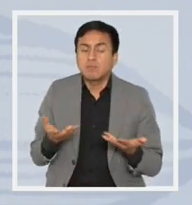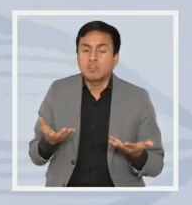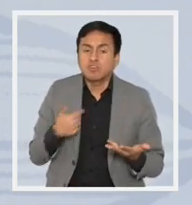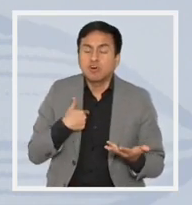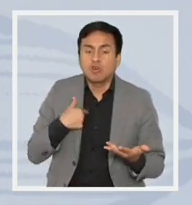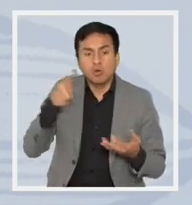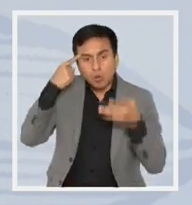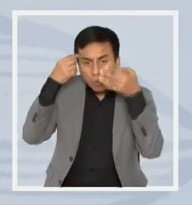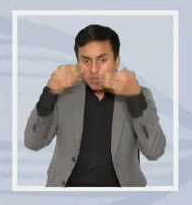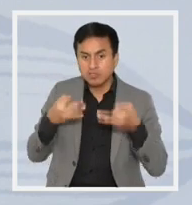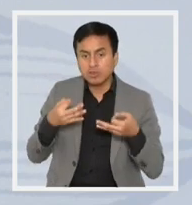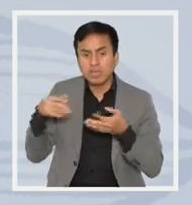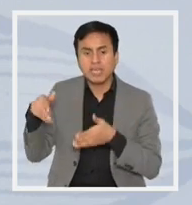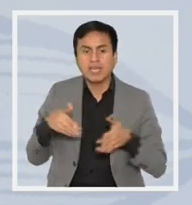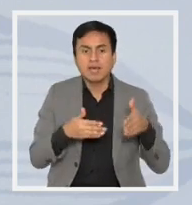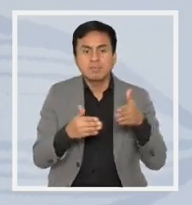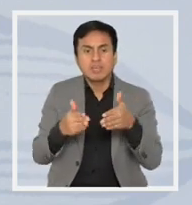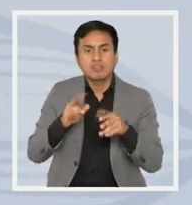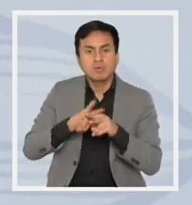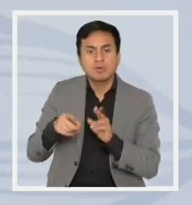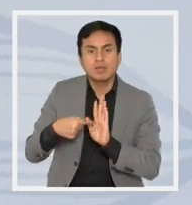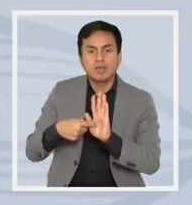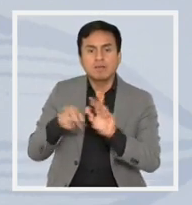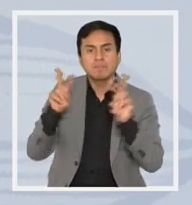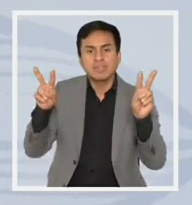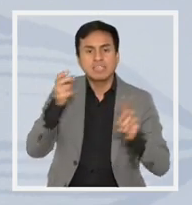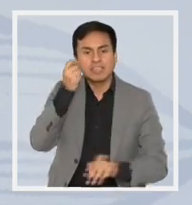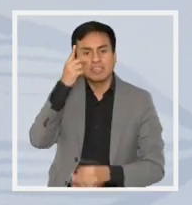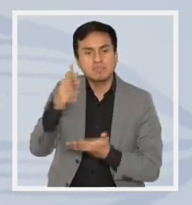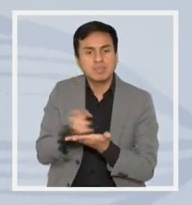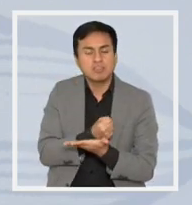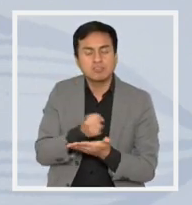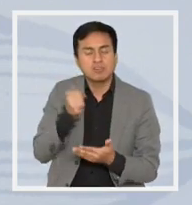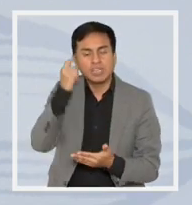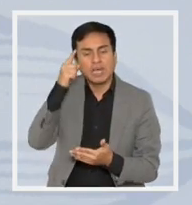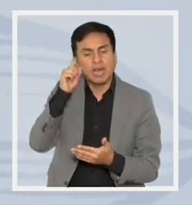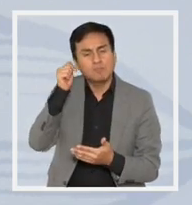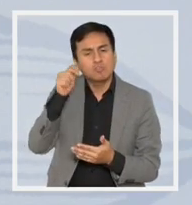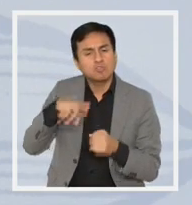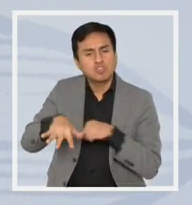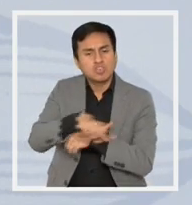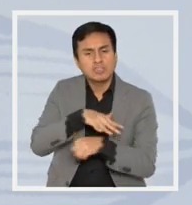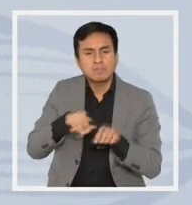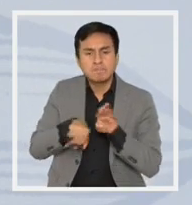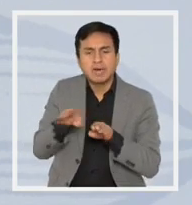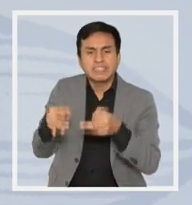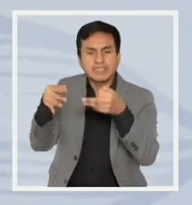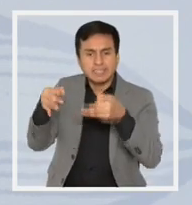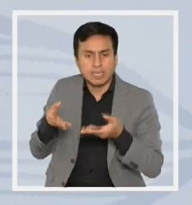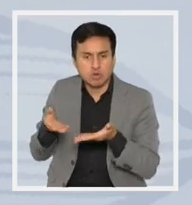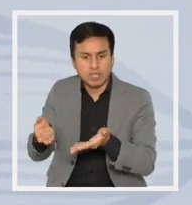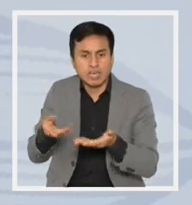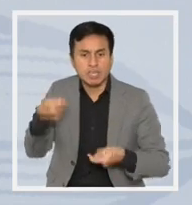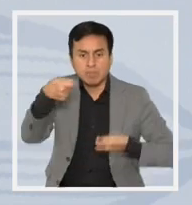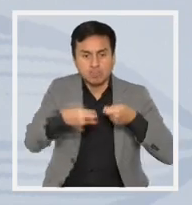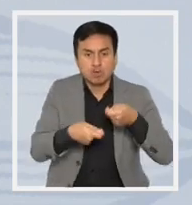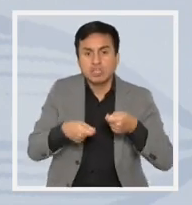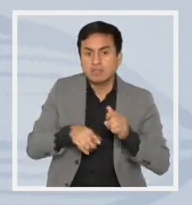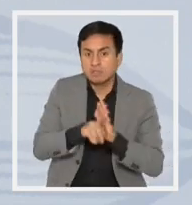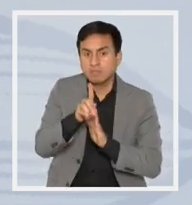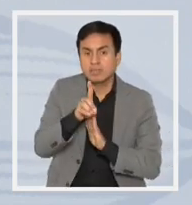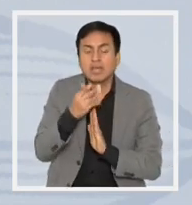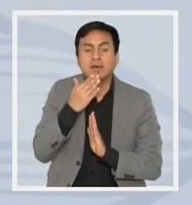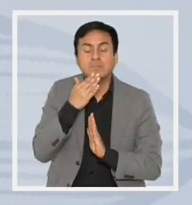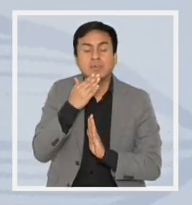yo tengo la convicción de que este camino que hemos propuesto para la paz y el entendimiento va a crear las condiciones que permitan mayor seguridad, más inversión y, en definitiva,